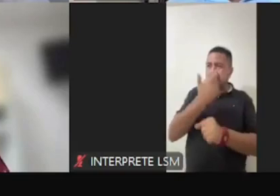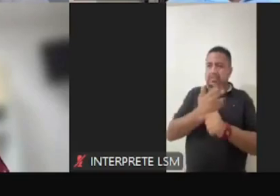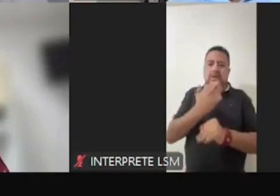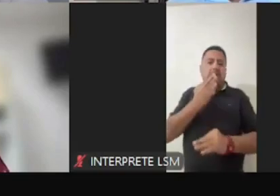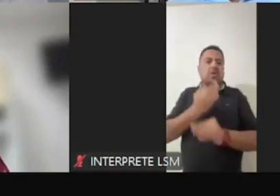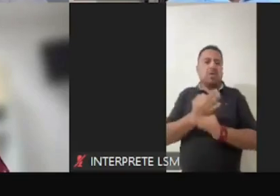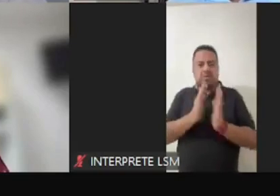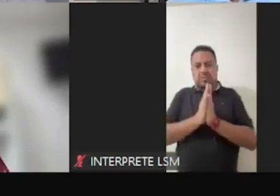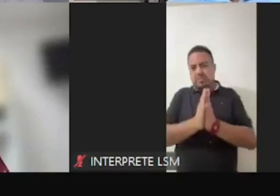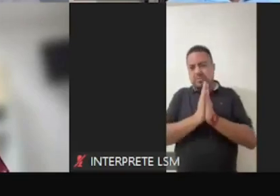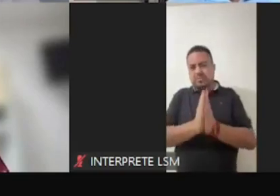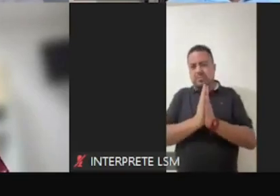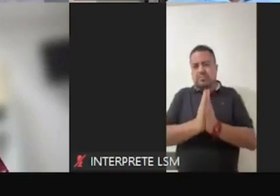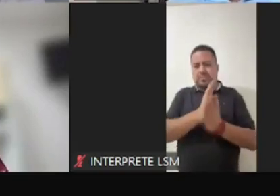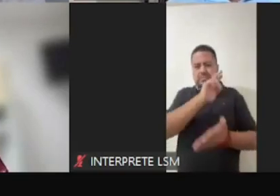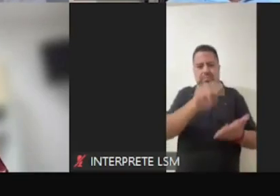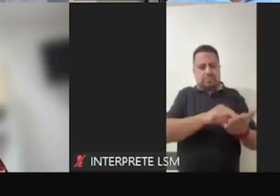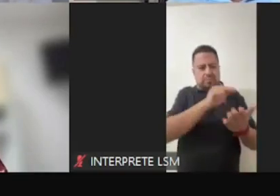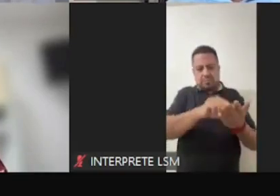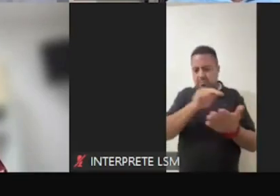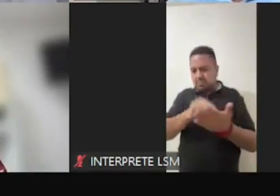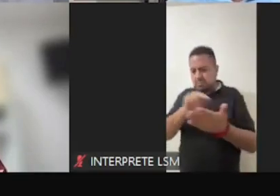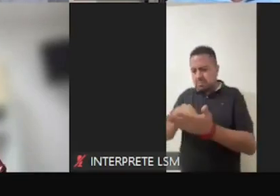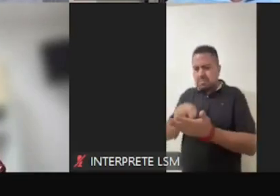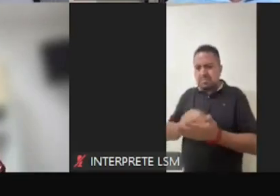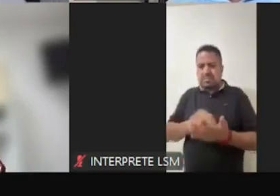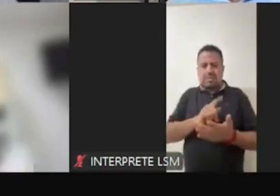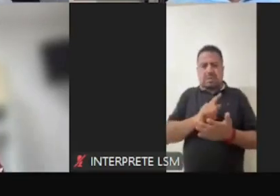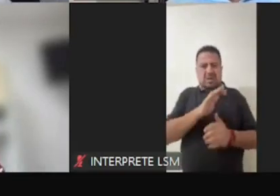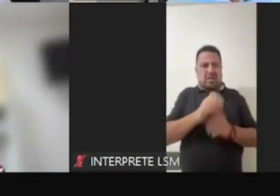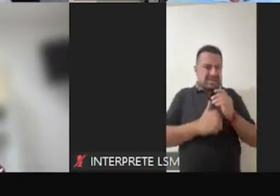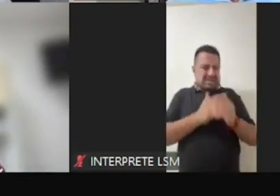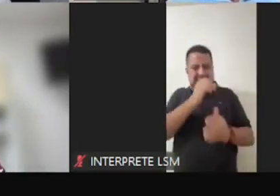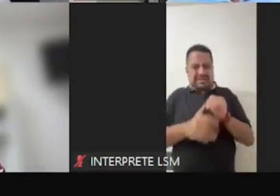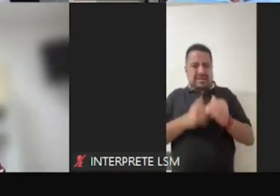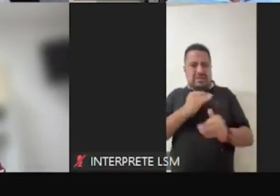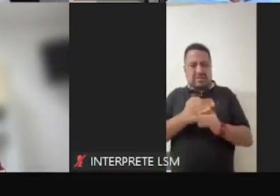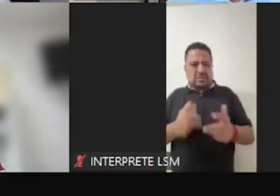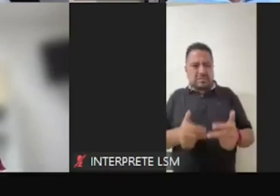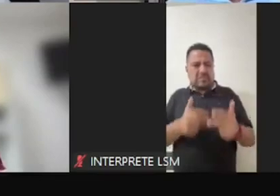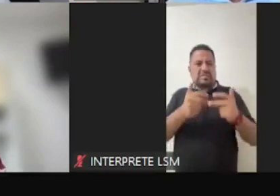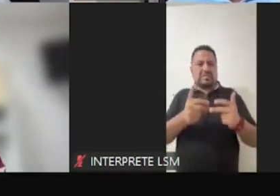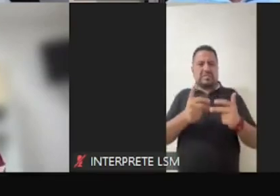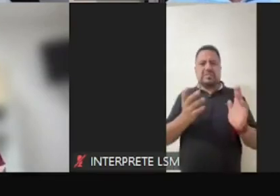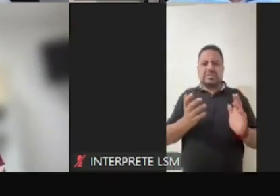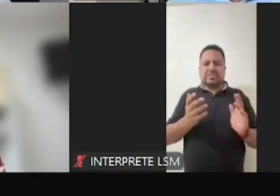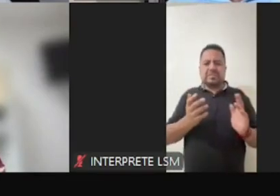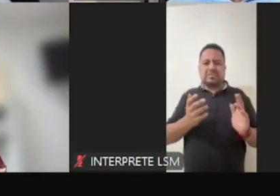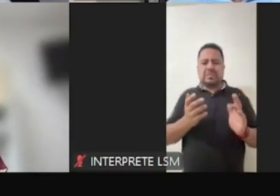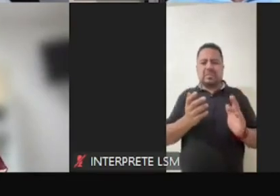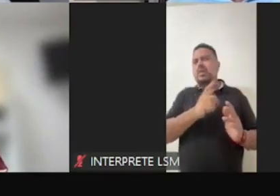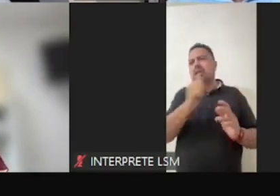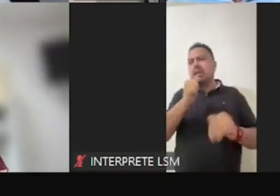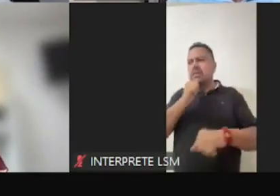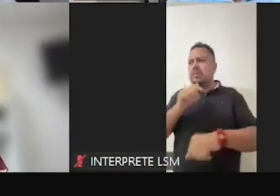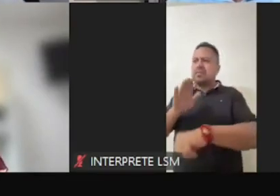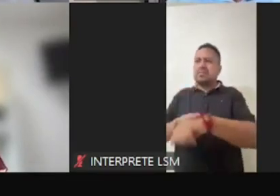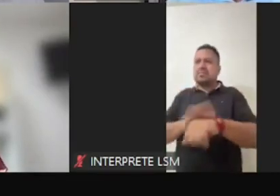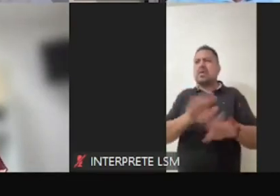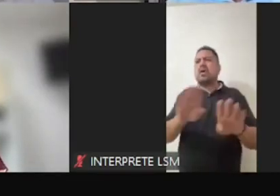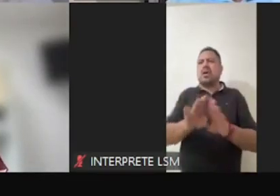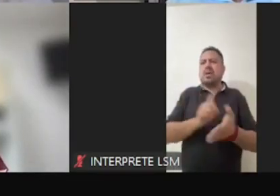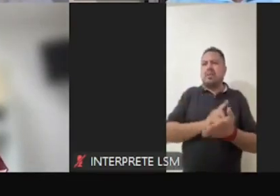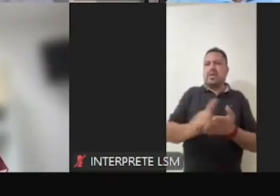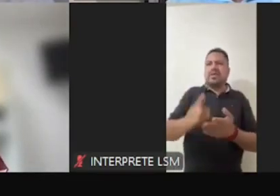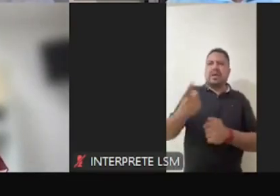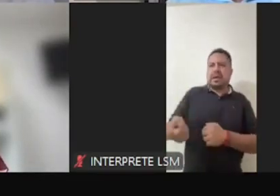consecuencia sírvase recabar las firmas a la terminación de la presente sesión y notifíquese conforme a